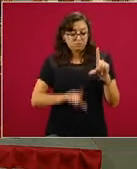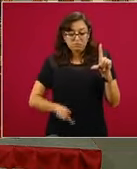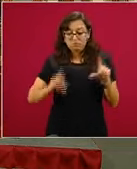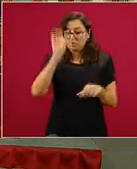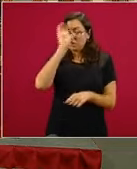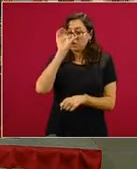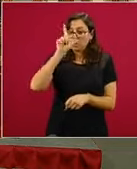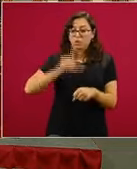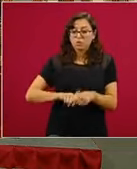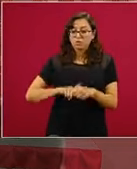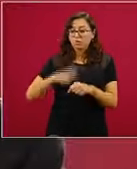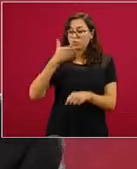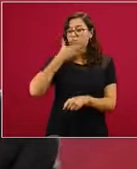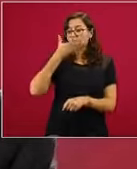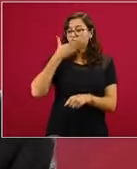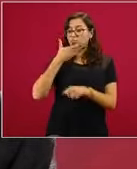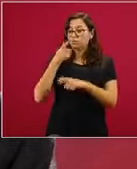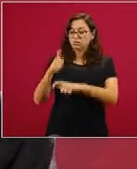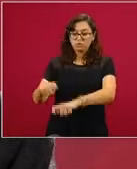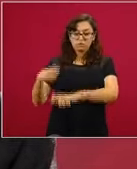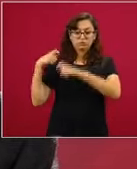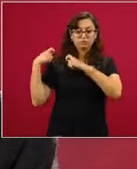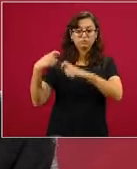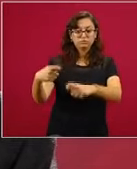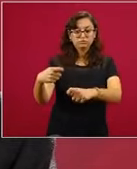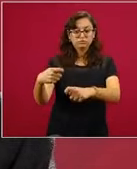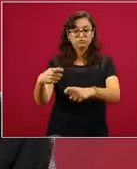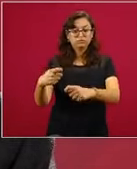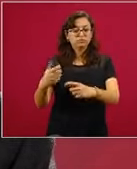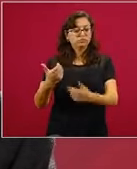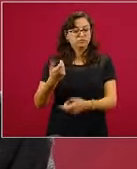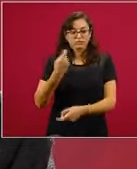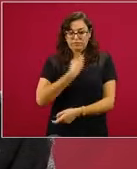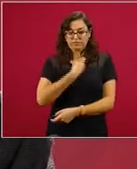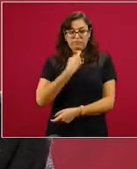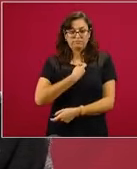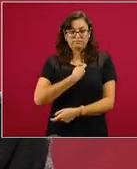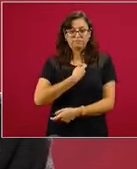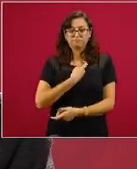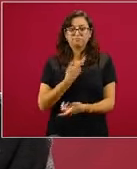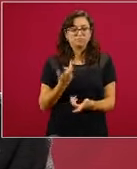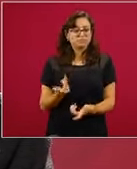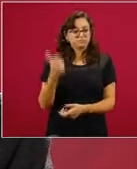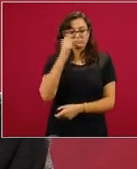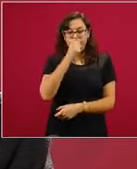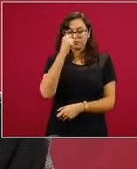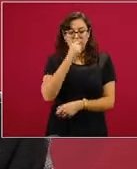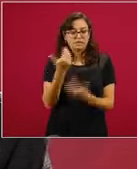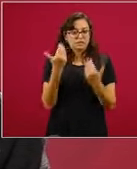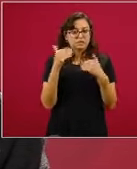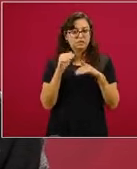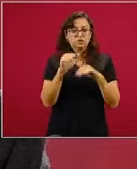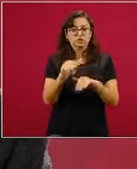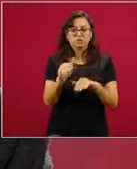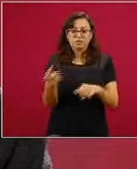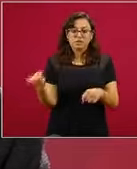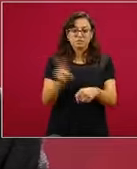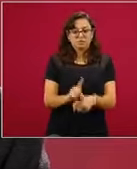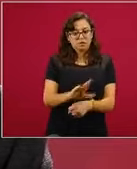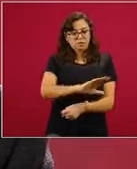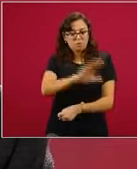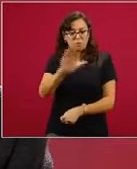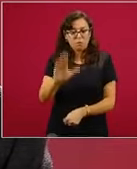cultura tradicional, en nuestra idiosincrasia, se hacen rituales importantes sobre el Día de